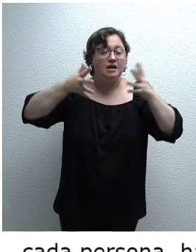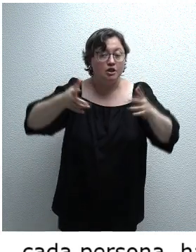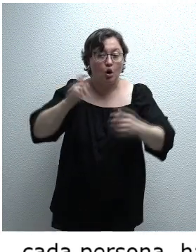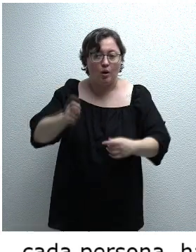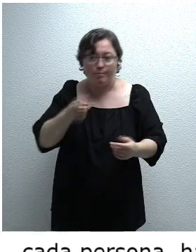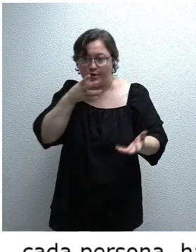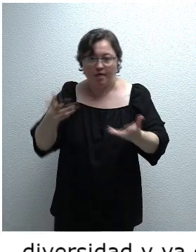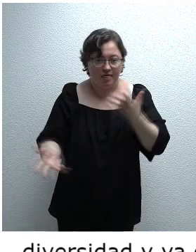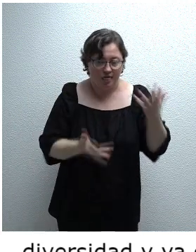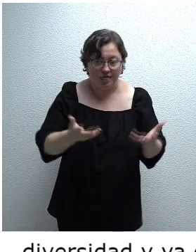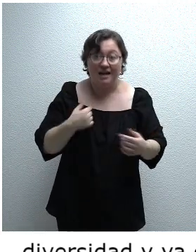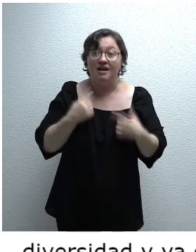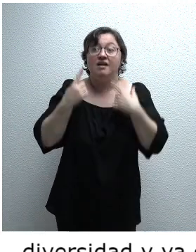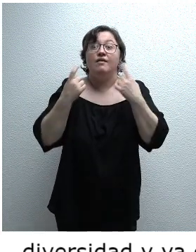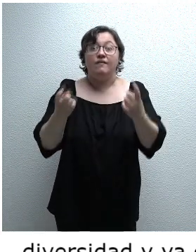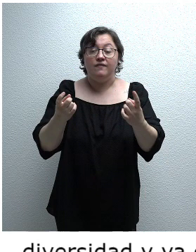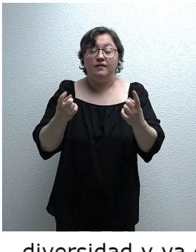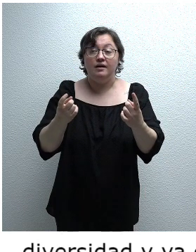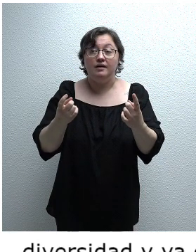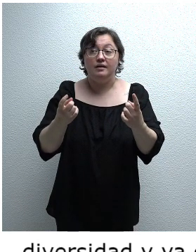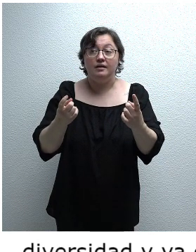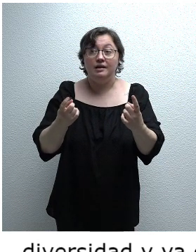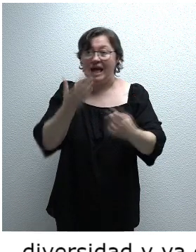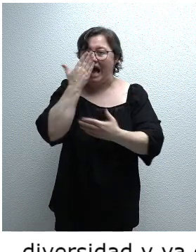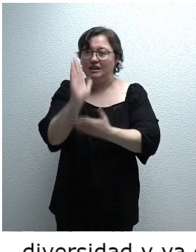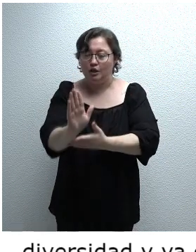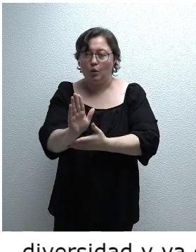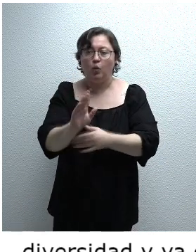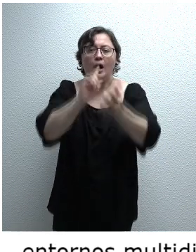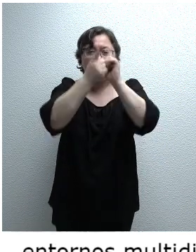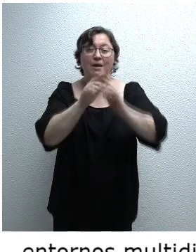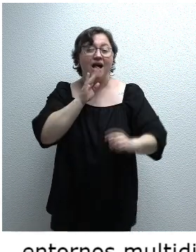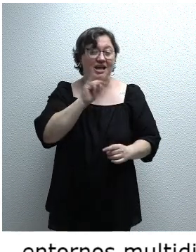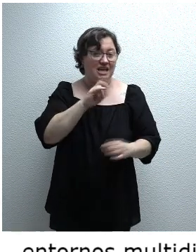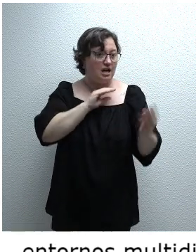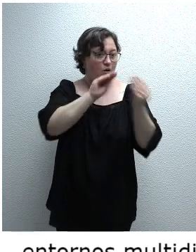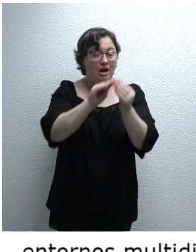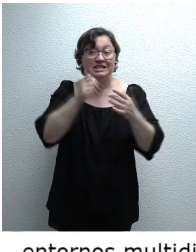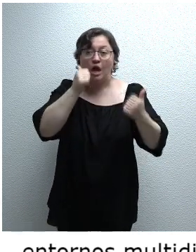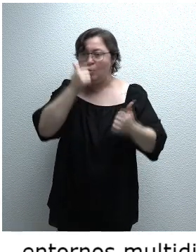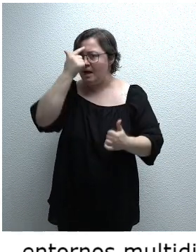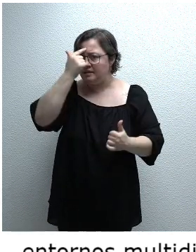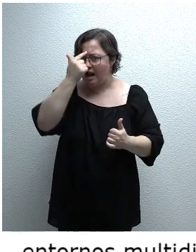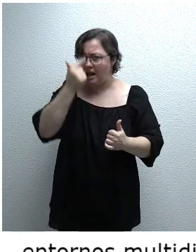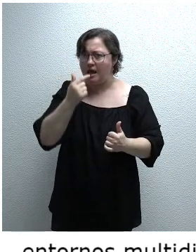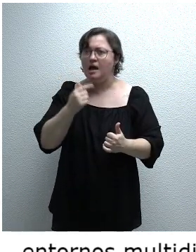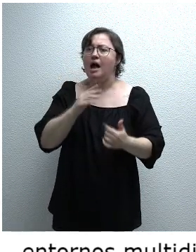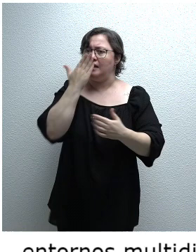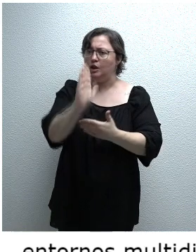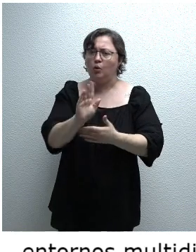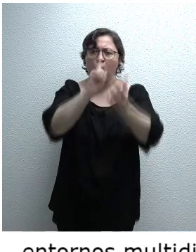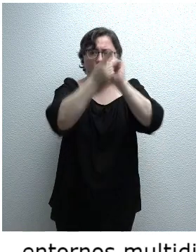juez. Necesitamos ese cambio de actitud, y lo decía también Irene, en los servicios de salud mental para